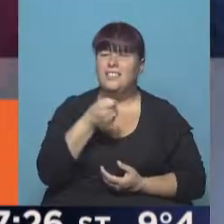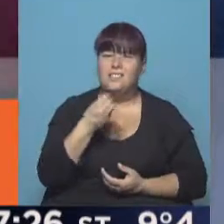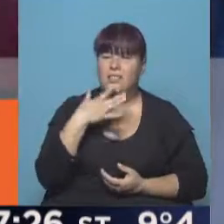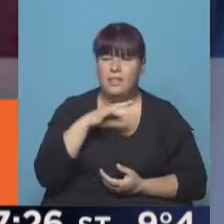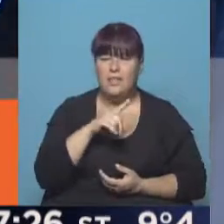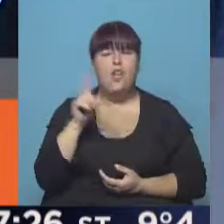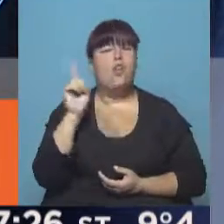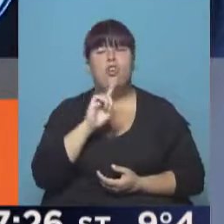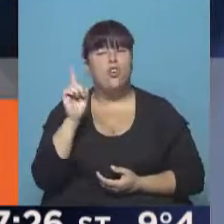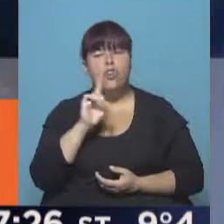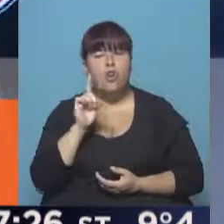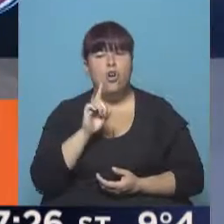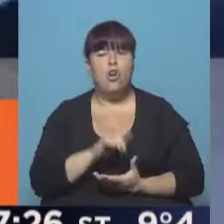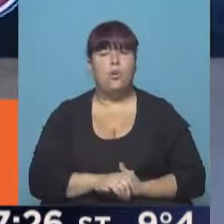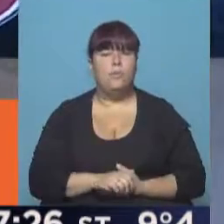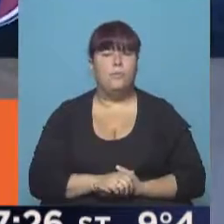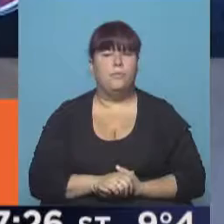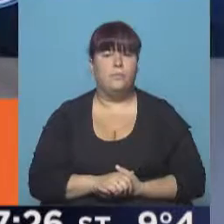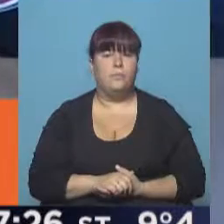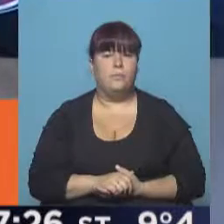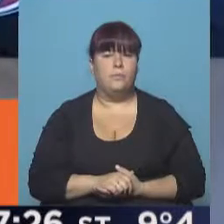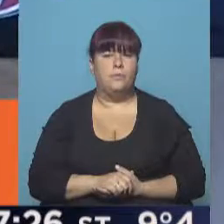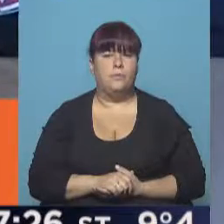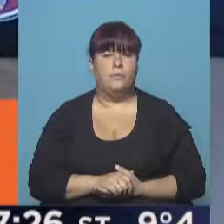la golpeó? ¿La golpeó? No, él